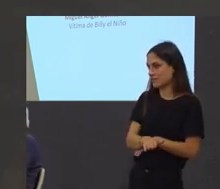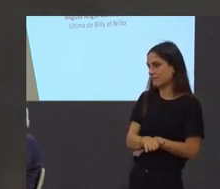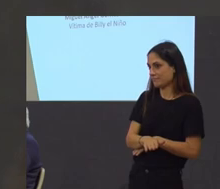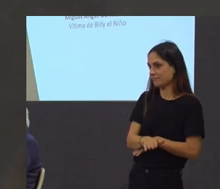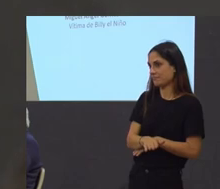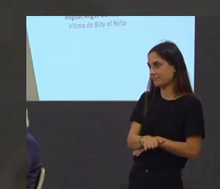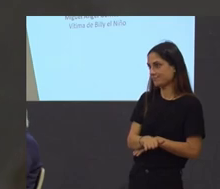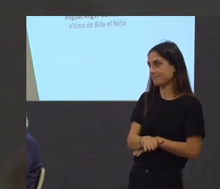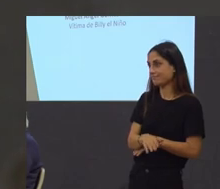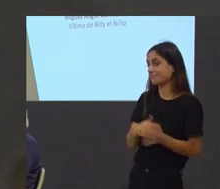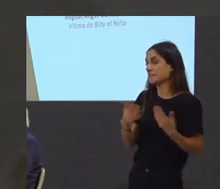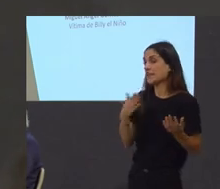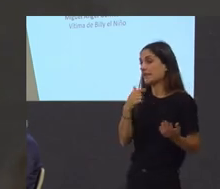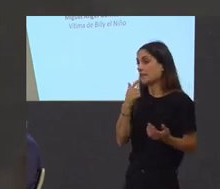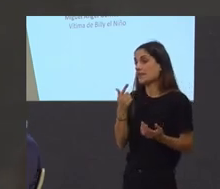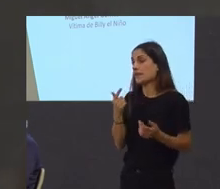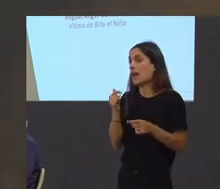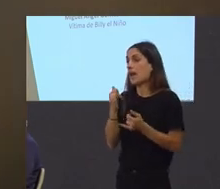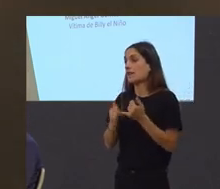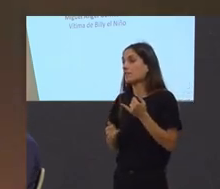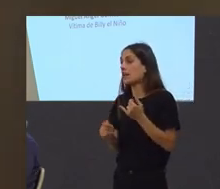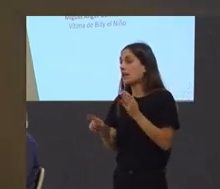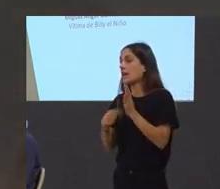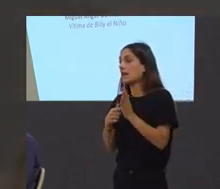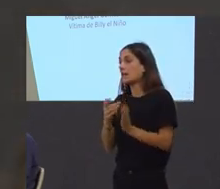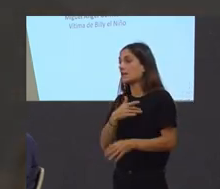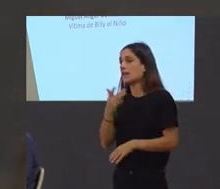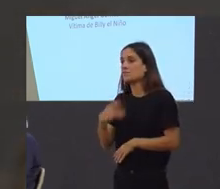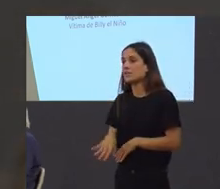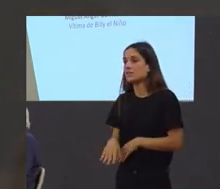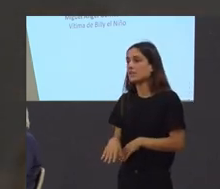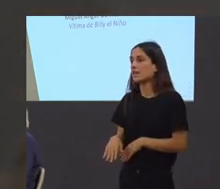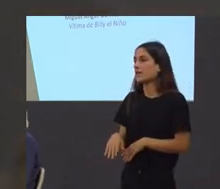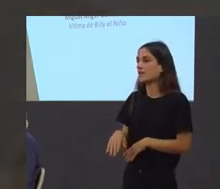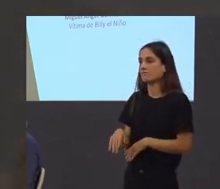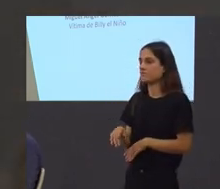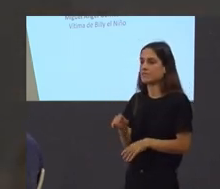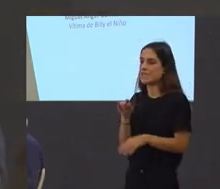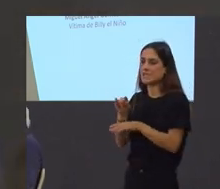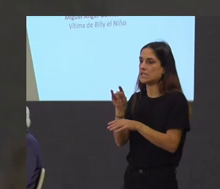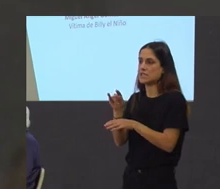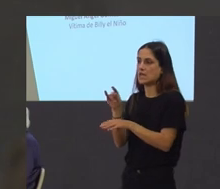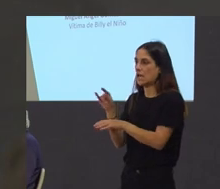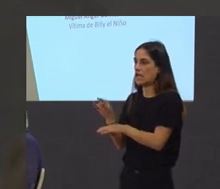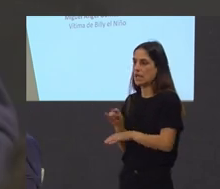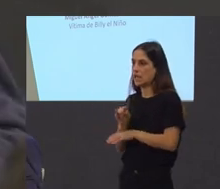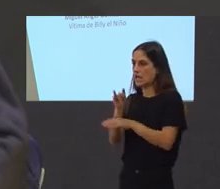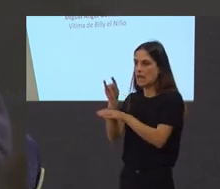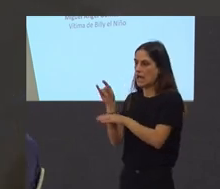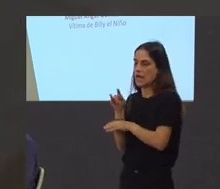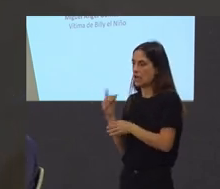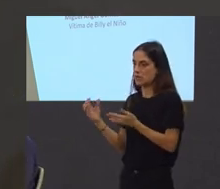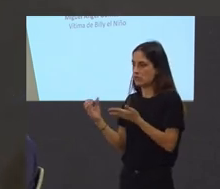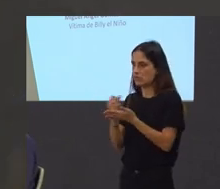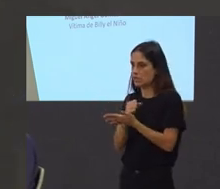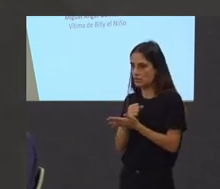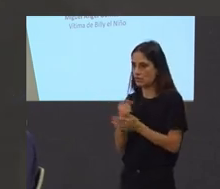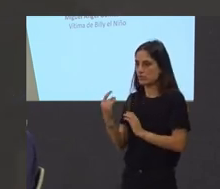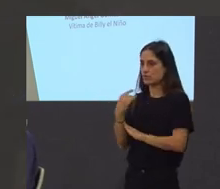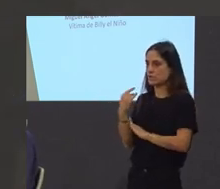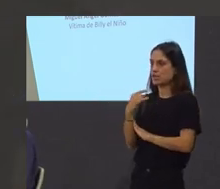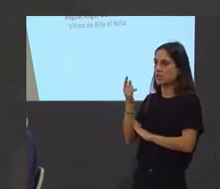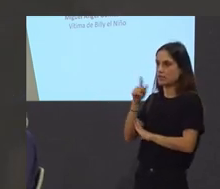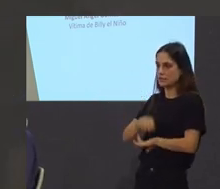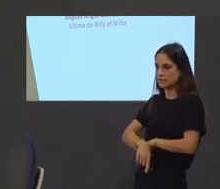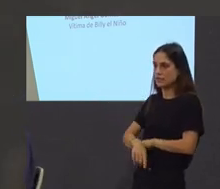todo el tema de la amnistía fue un hito para la transición realmente fue un engaño monumental naranco chino lo que